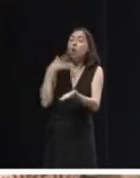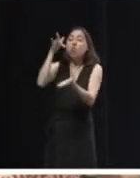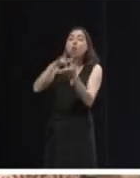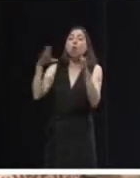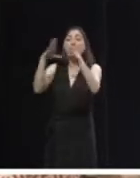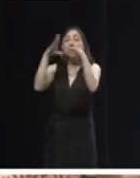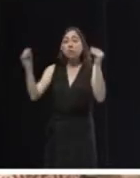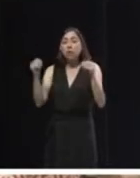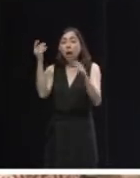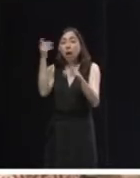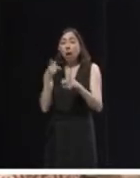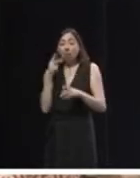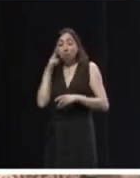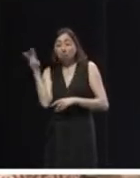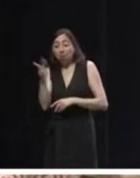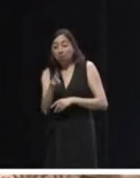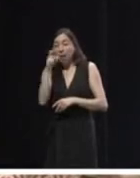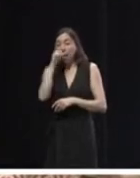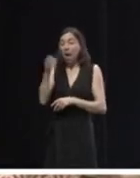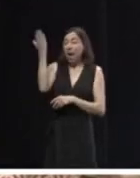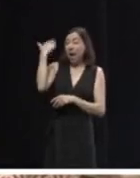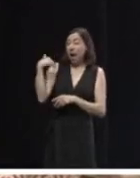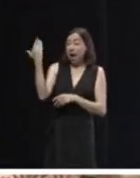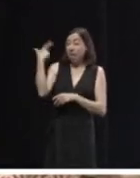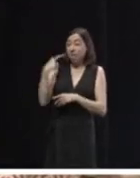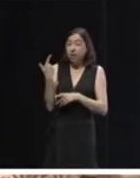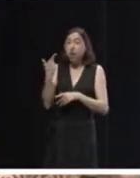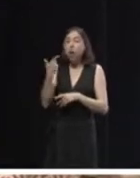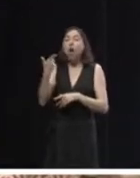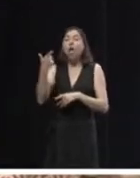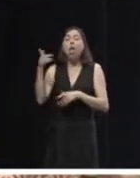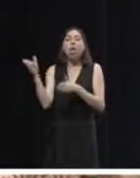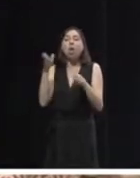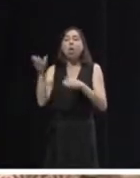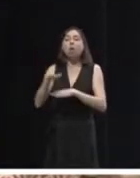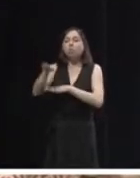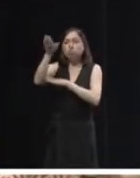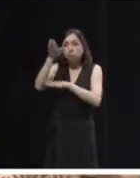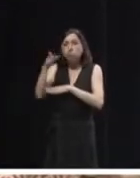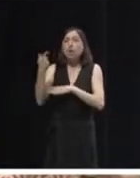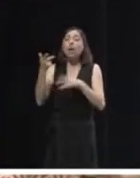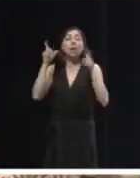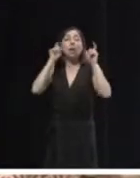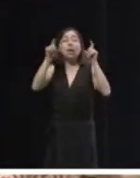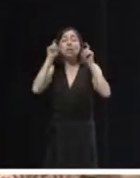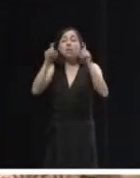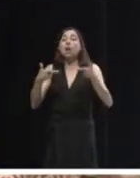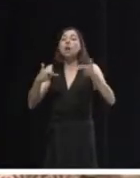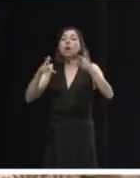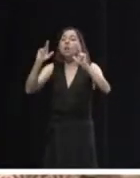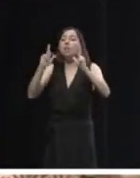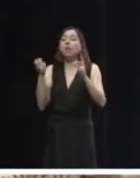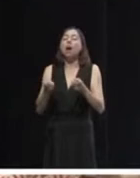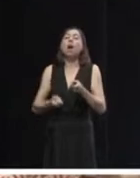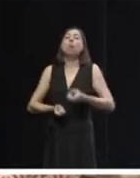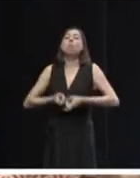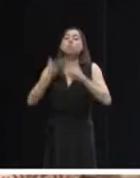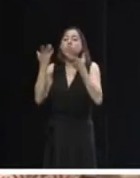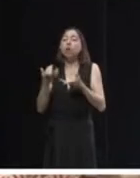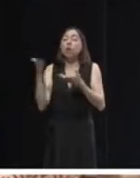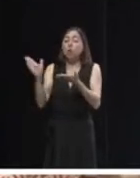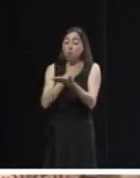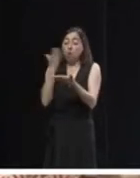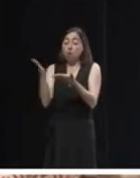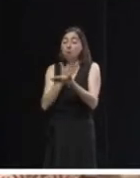antiguos reciclados del régimen franquista que enseñaban libertad de expresión con manuales de teóricos fascistas